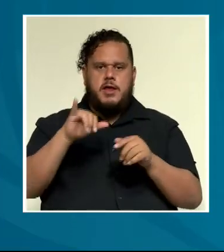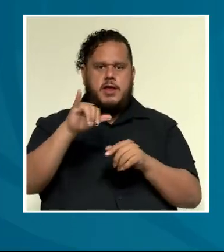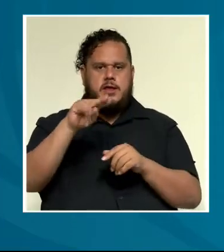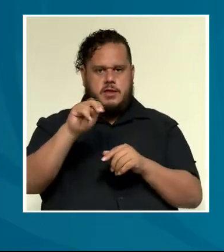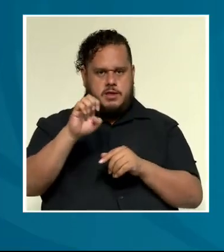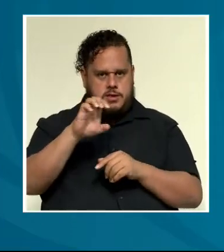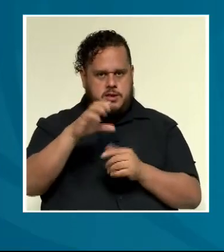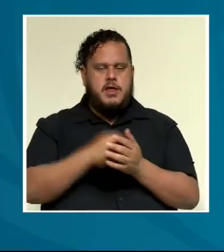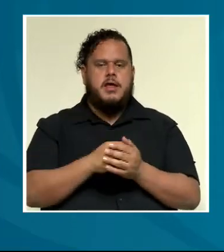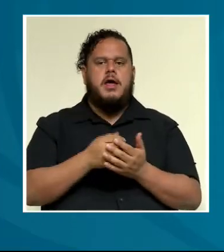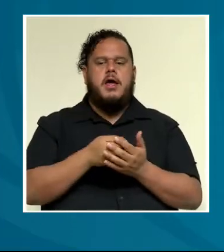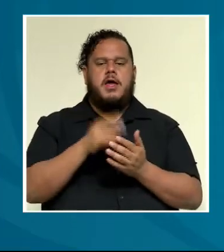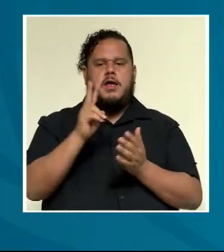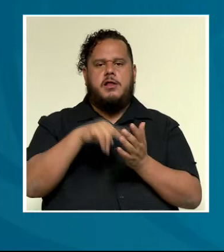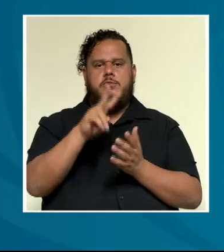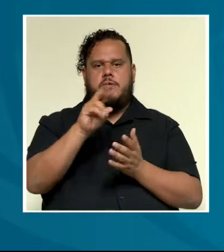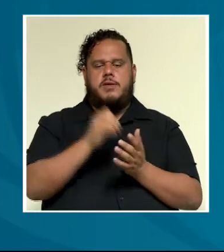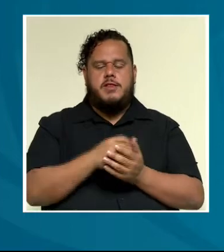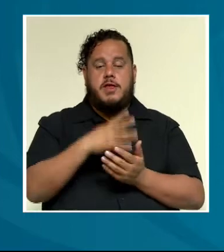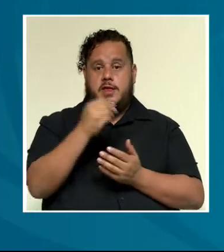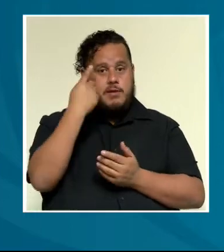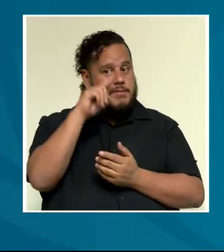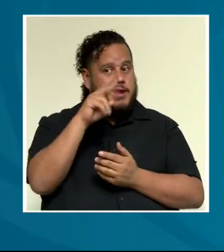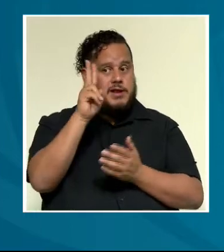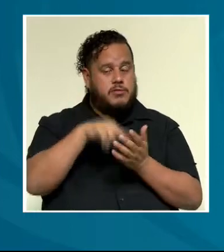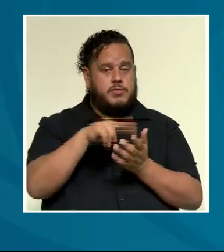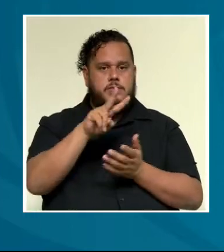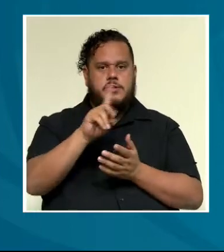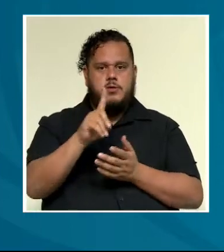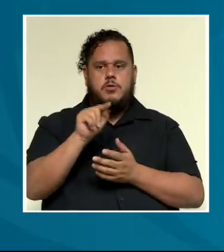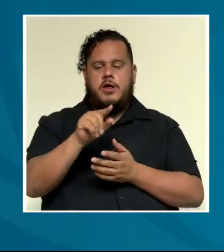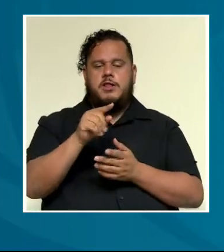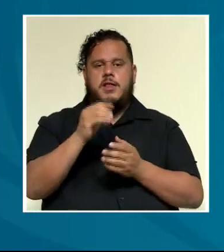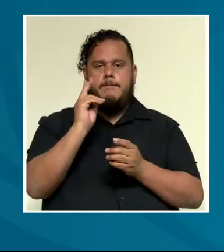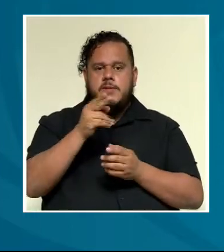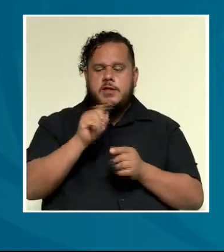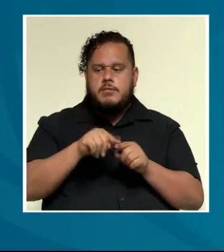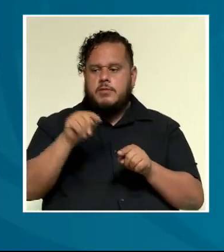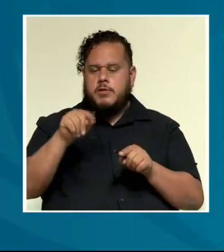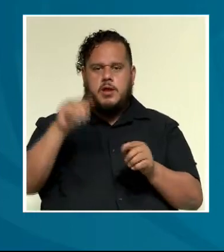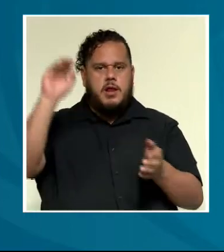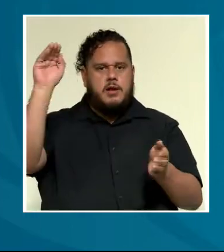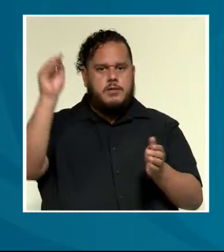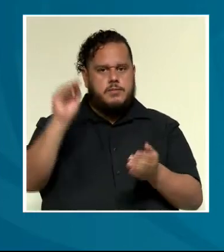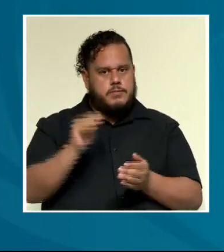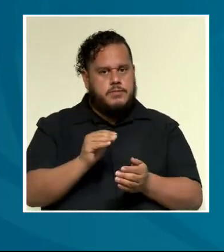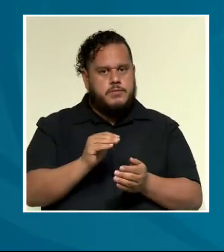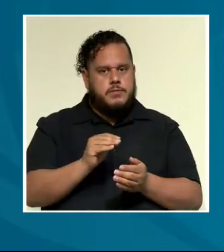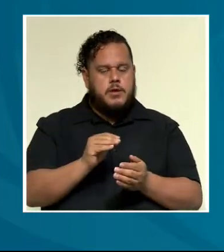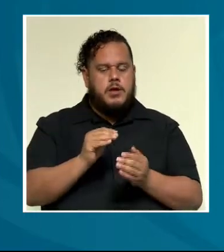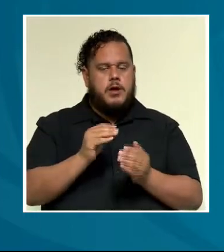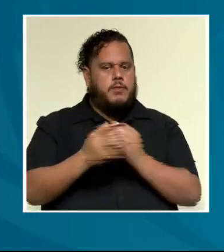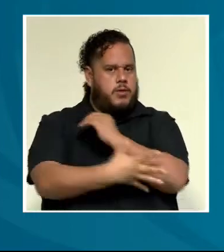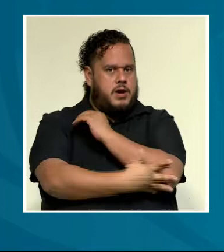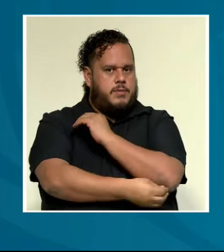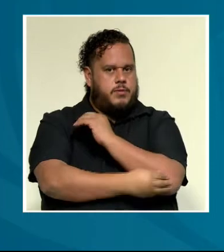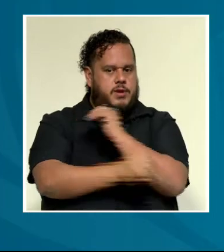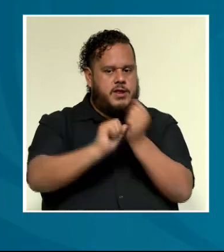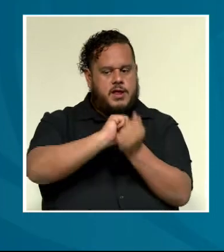ENAHO 2020. Y aunque para el 2021 esta misma encuesta reflejó una disminución, pues la pobreza pasó